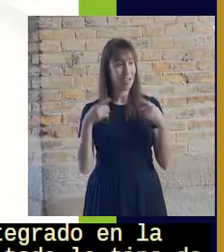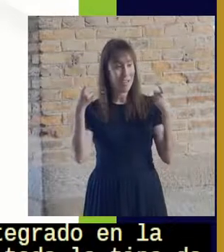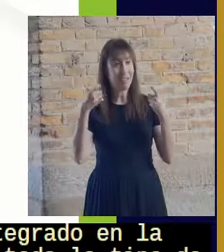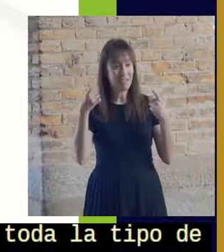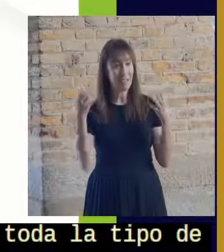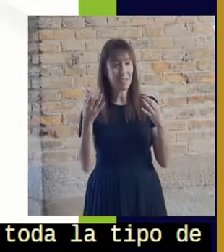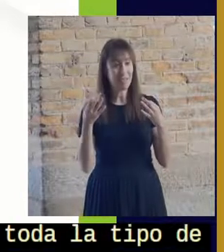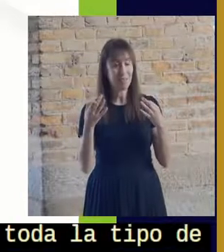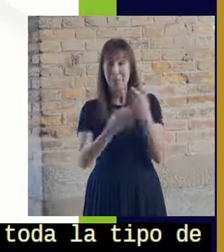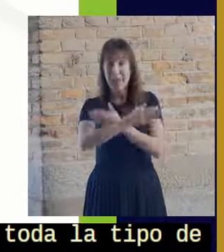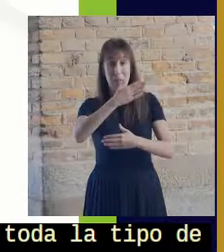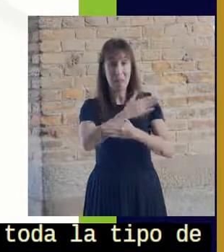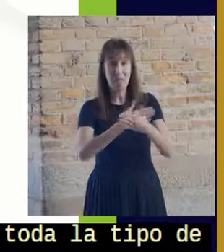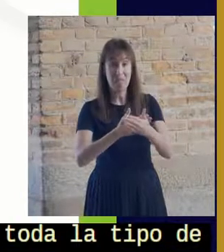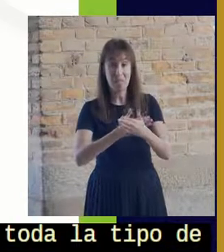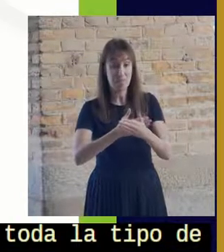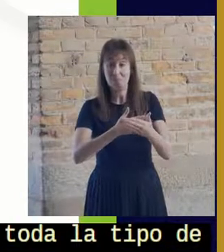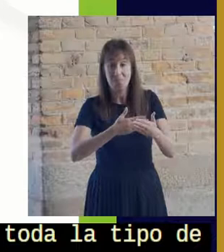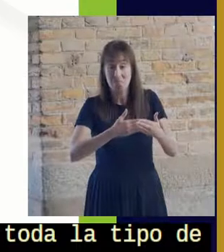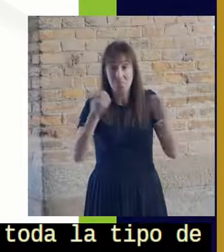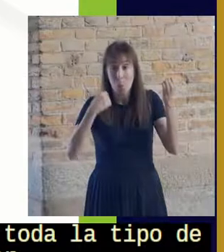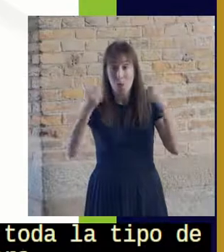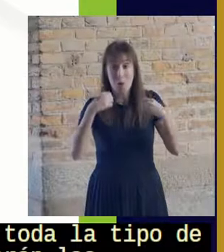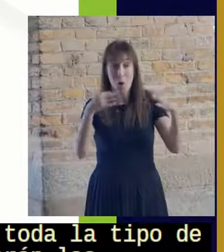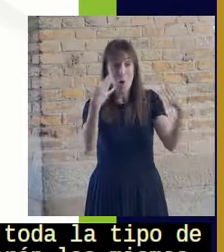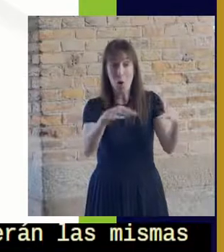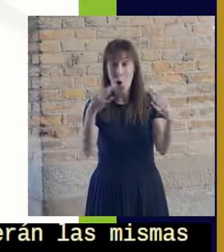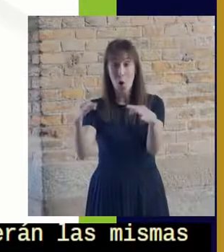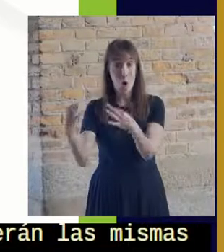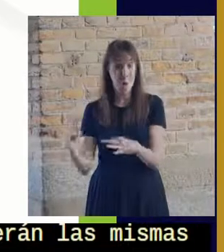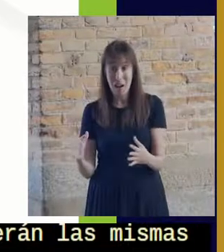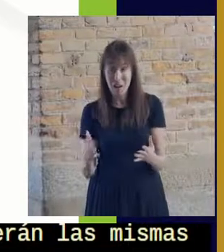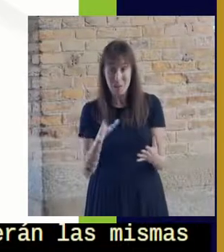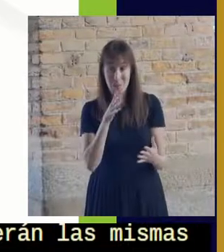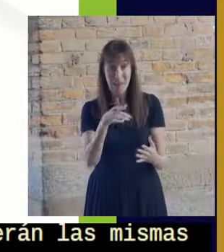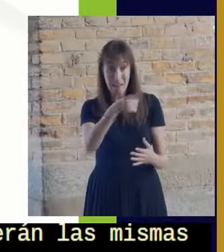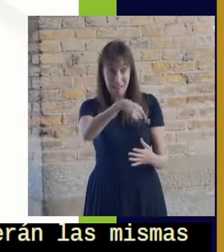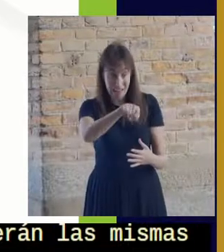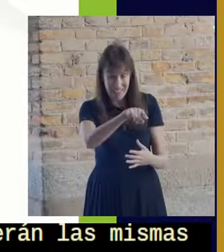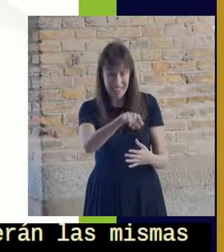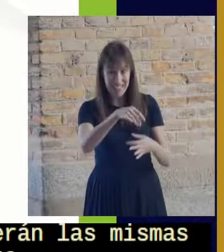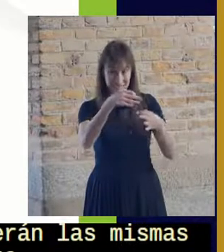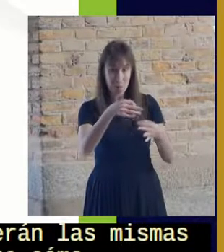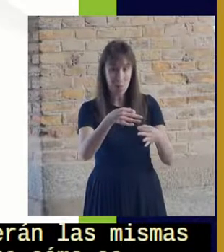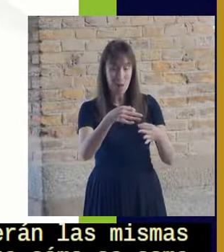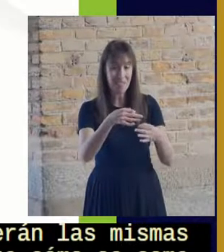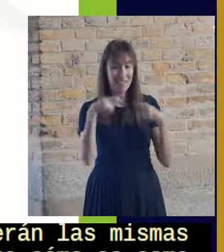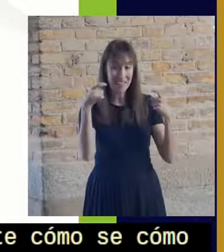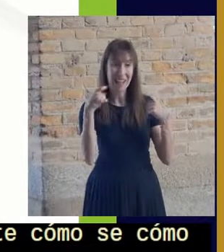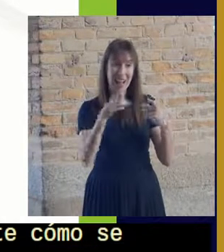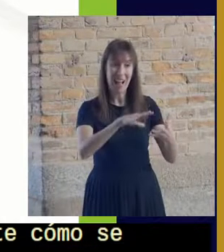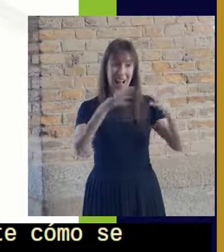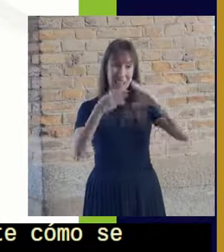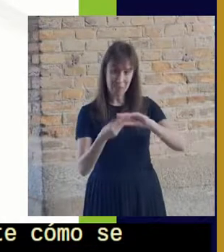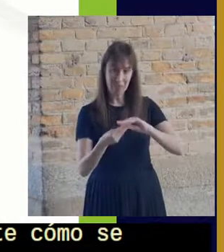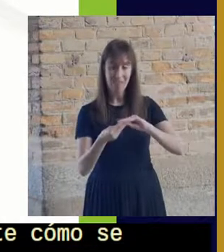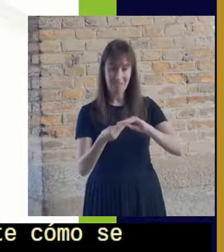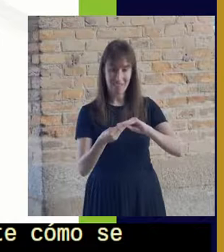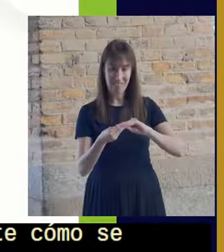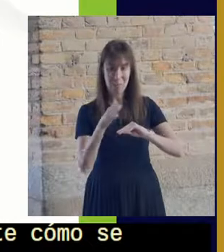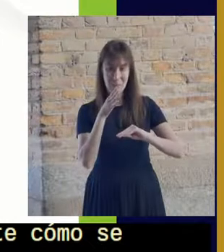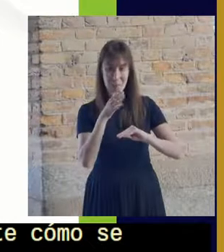discapacidad de una manera normalizada vale que serán las mismas personas las que te echarán una mano para decirte cómo cómo se cómo debe de